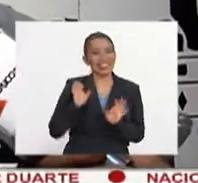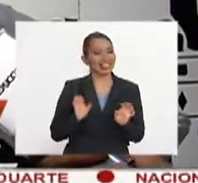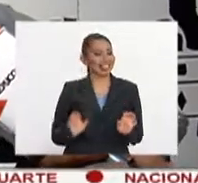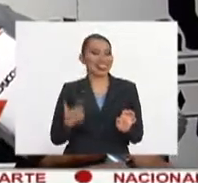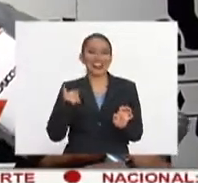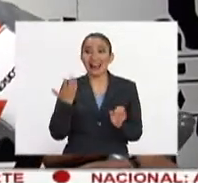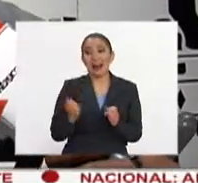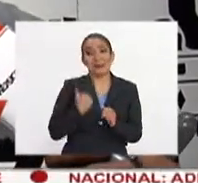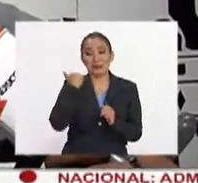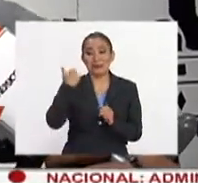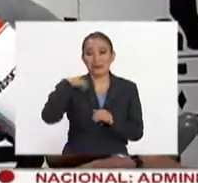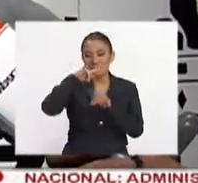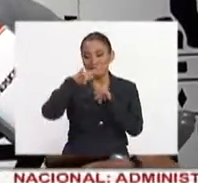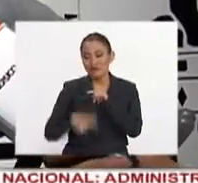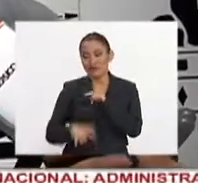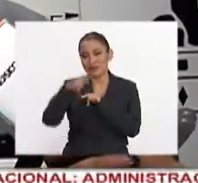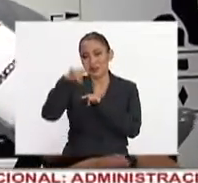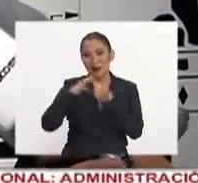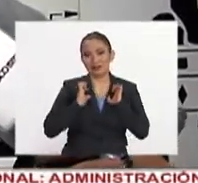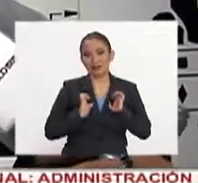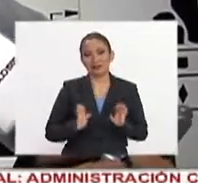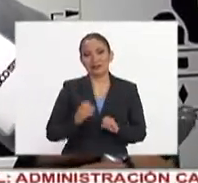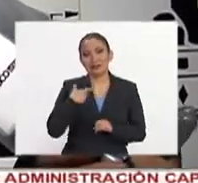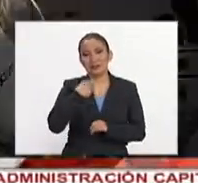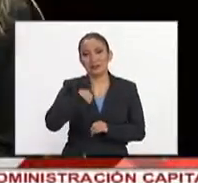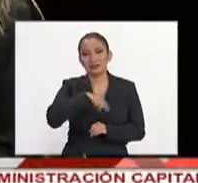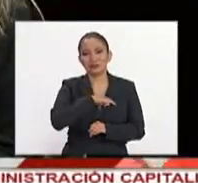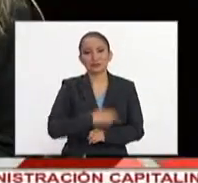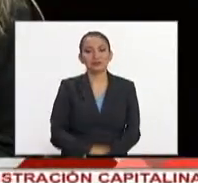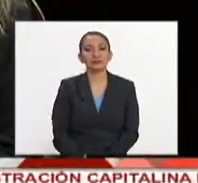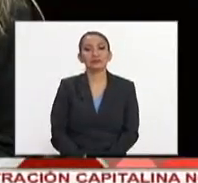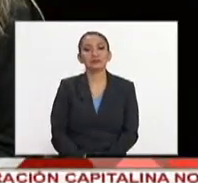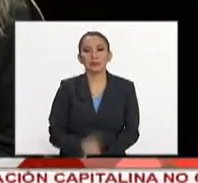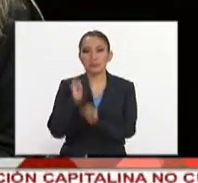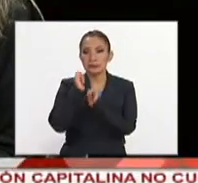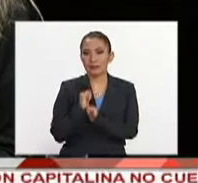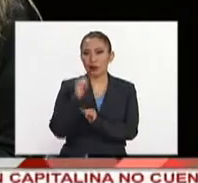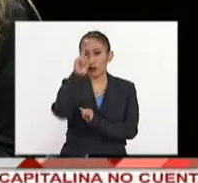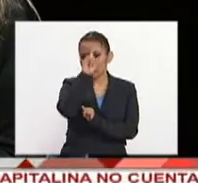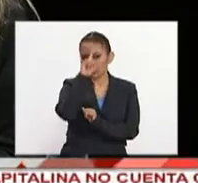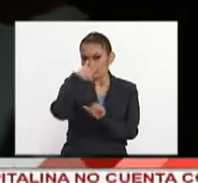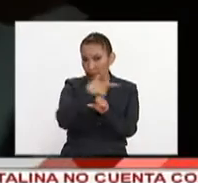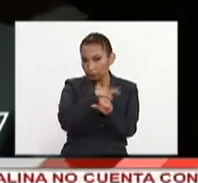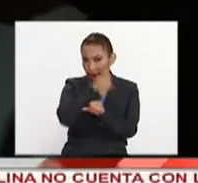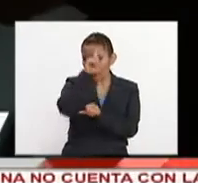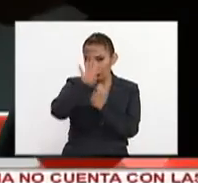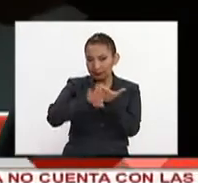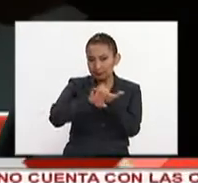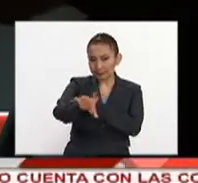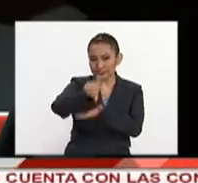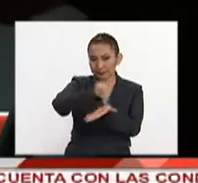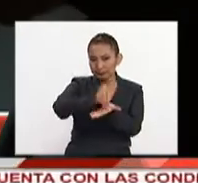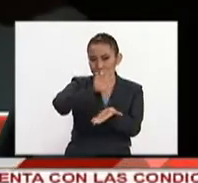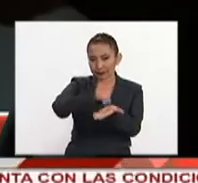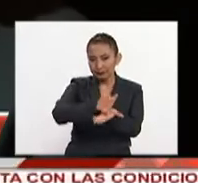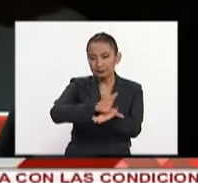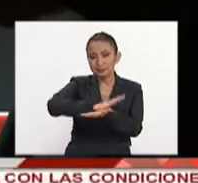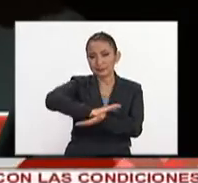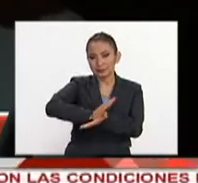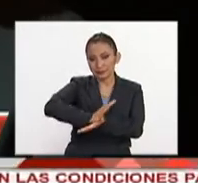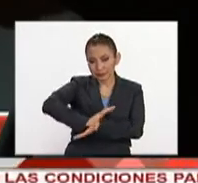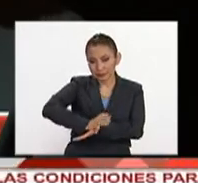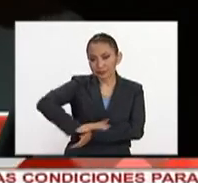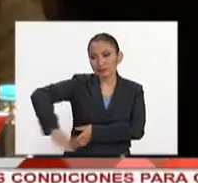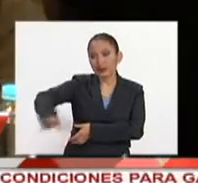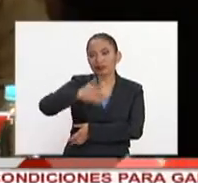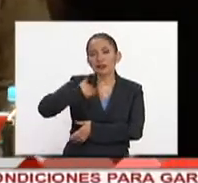aprovecho. Sí, el elevador yo bajo. Sí, más cómodo para uno. La titular del Consejo Nacional para Prevenir la Discriminación, Alejandra Haas,